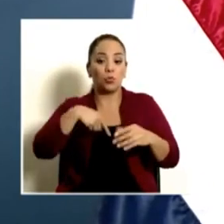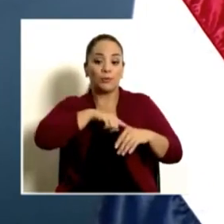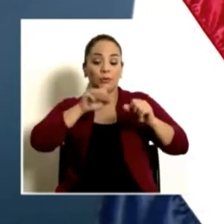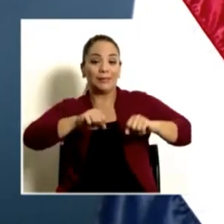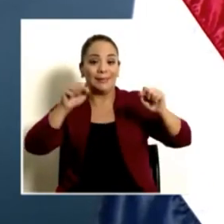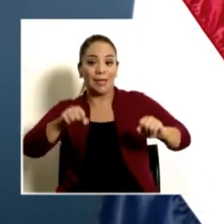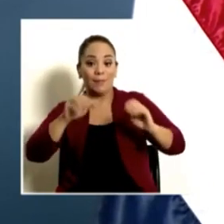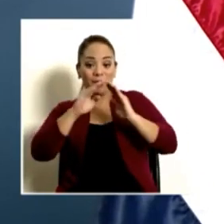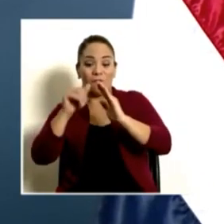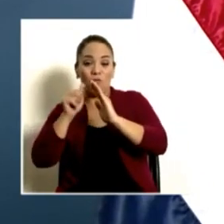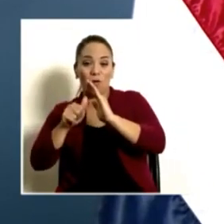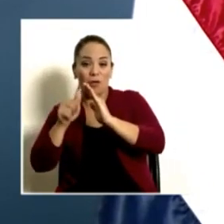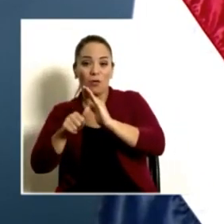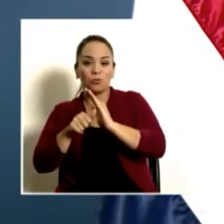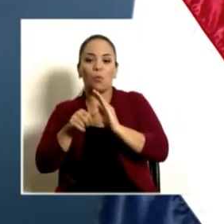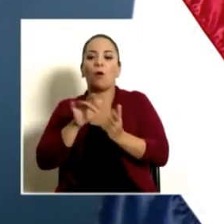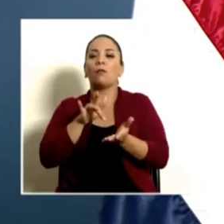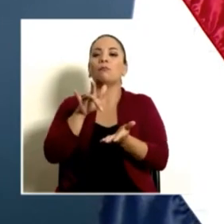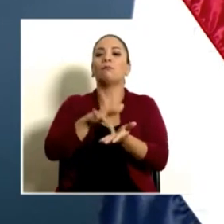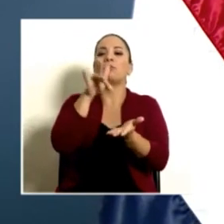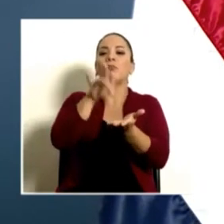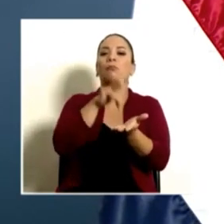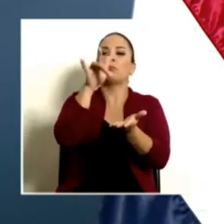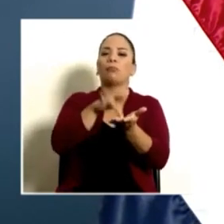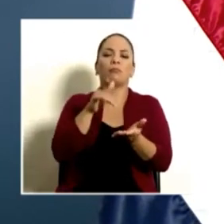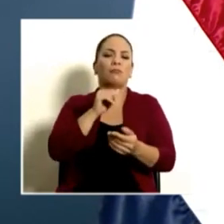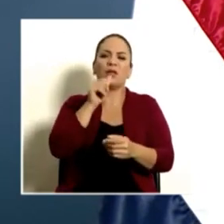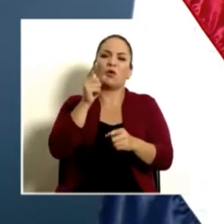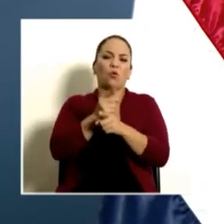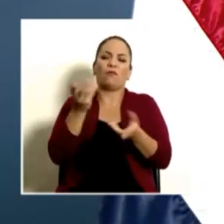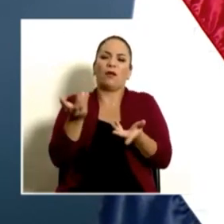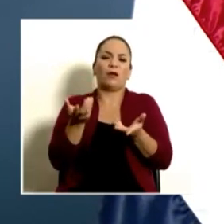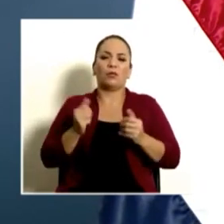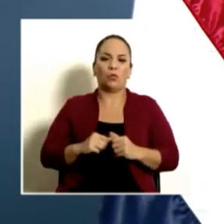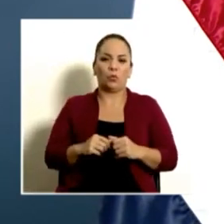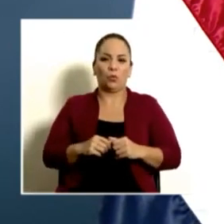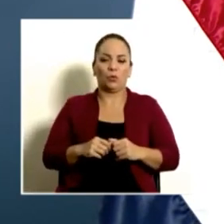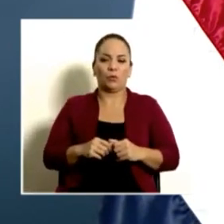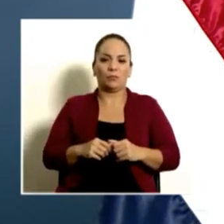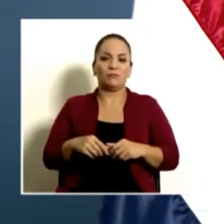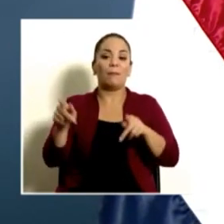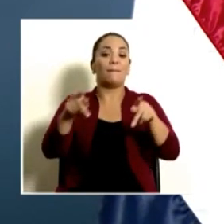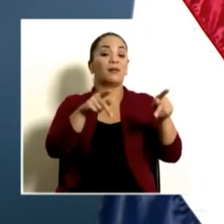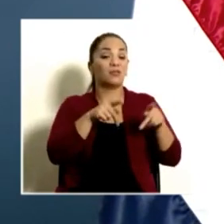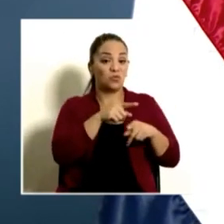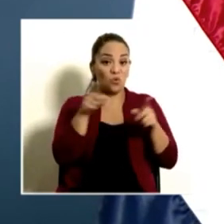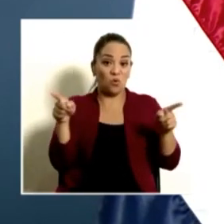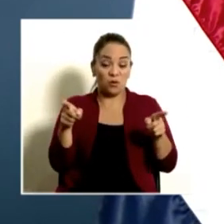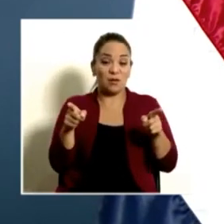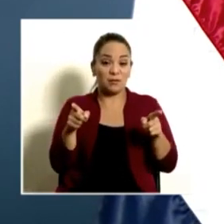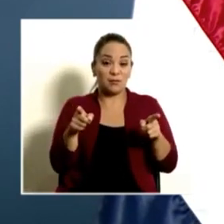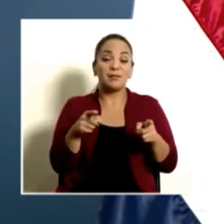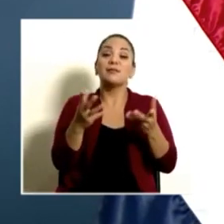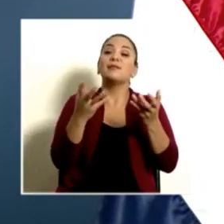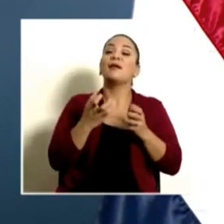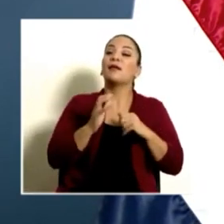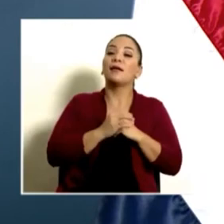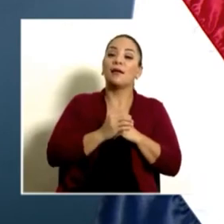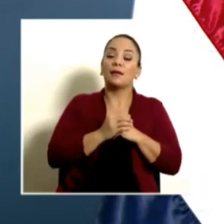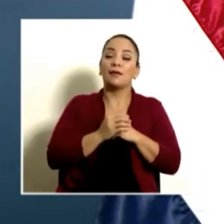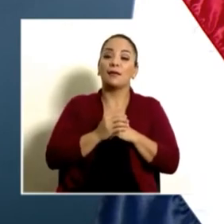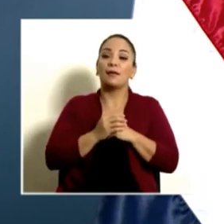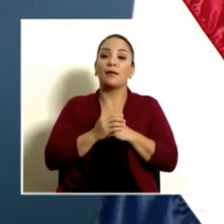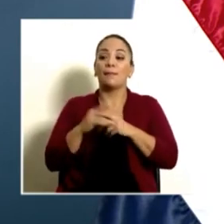refugiados sea aprovechado de manera incorrecta por personas que lo que quieren es emigrar